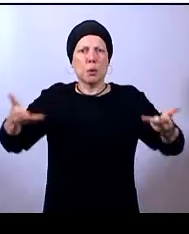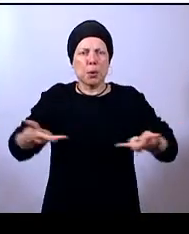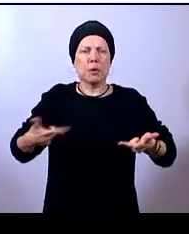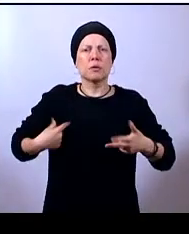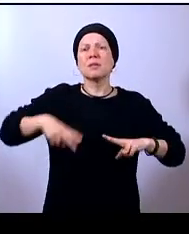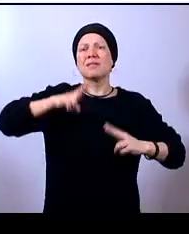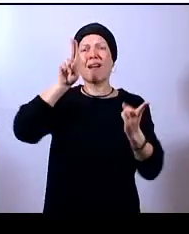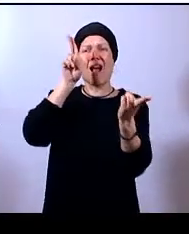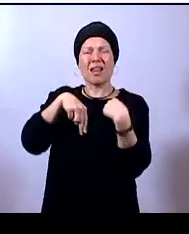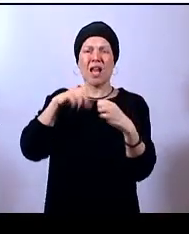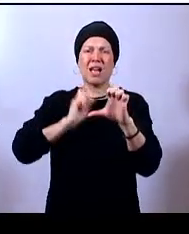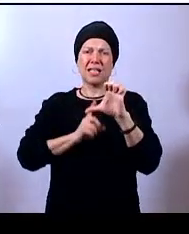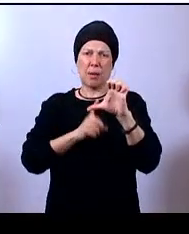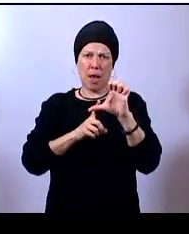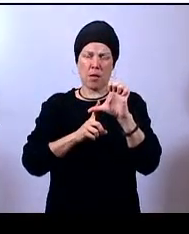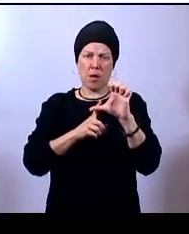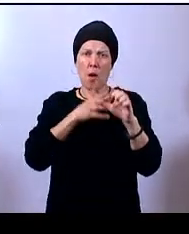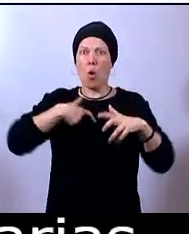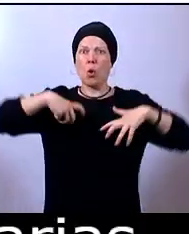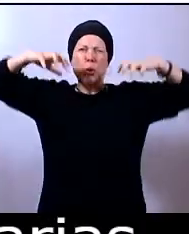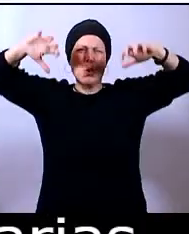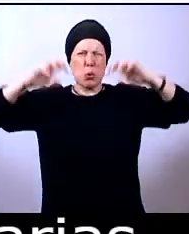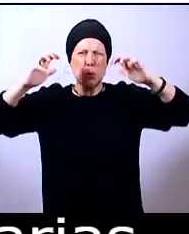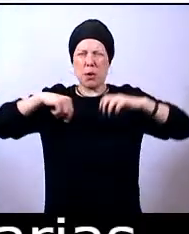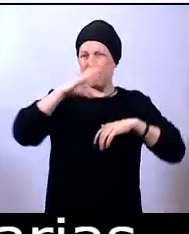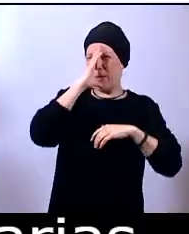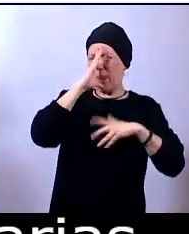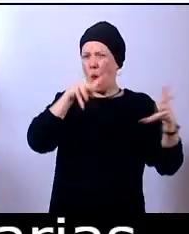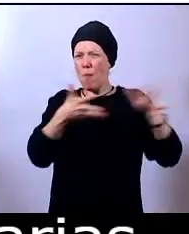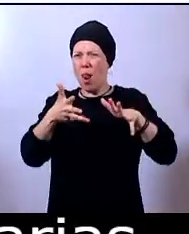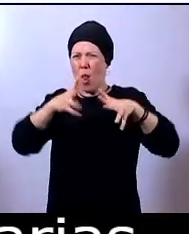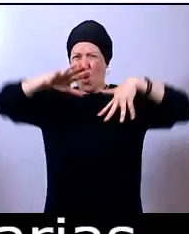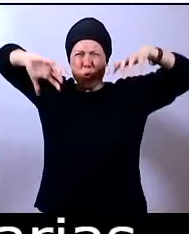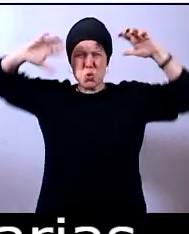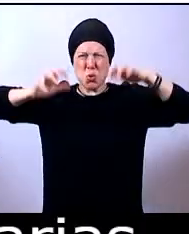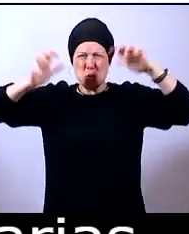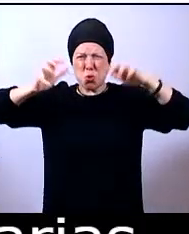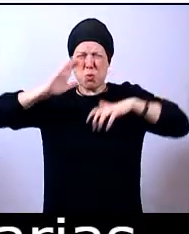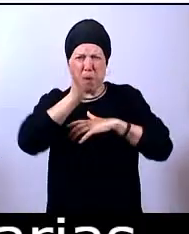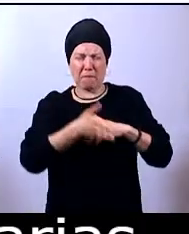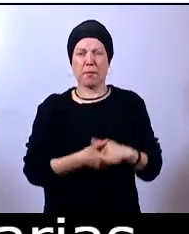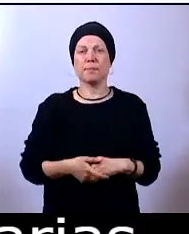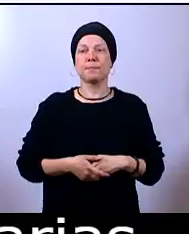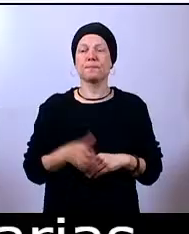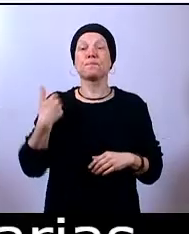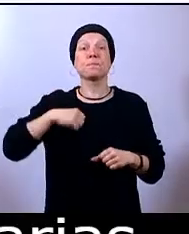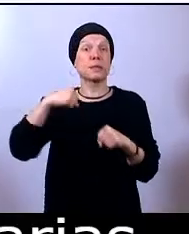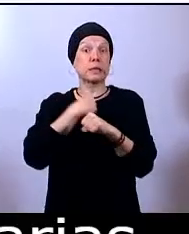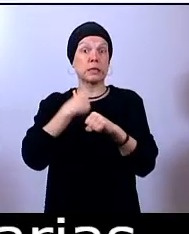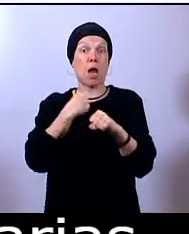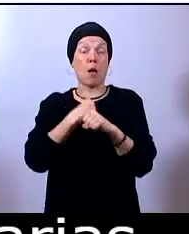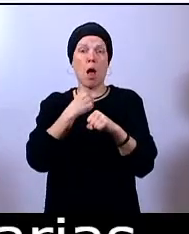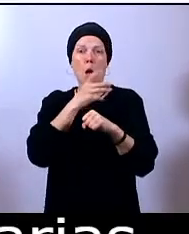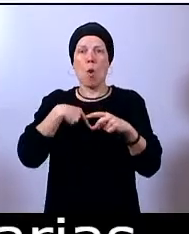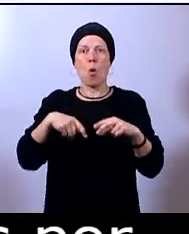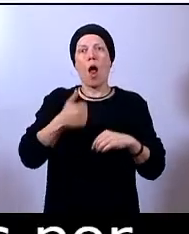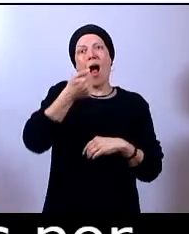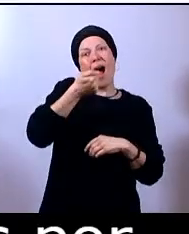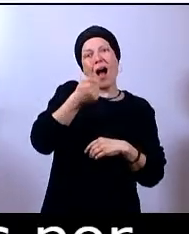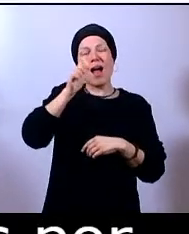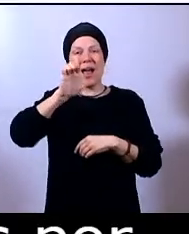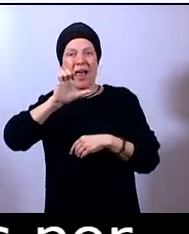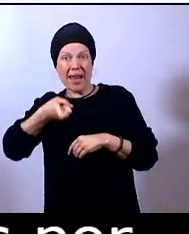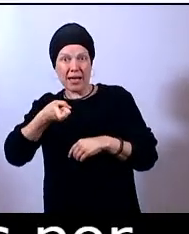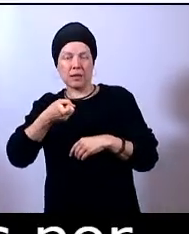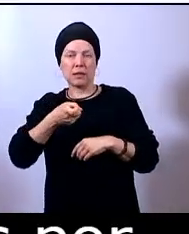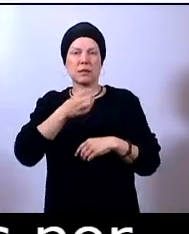carreteras extremeñas afectadas por las lluvias de febrero y marzo. Ya han terminado los trabajos de reparación de la EX